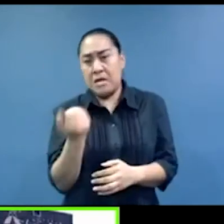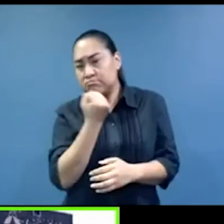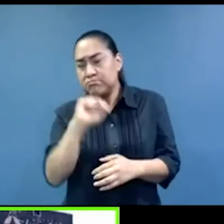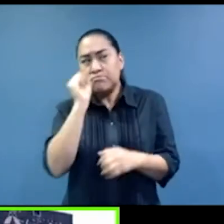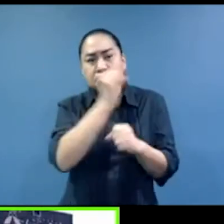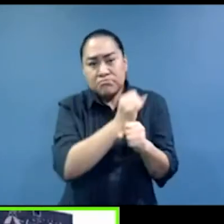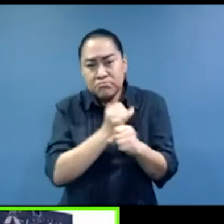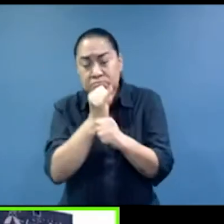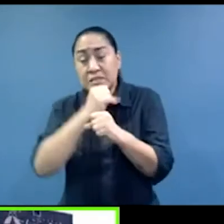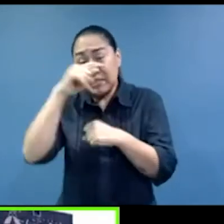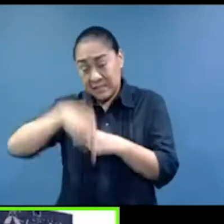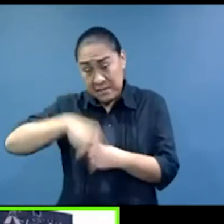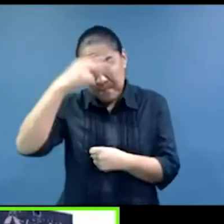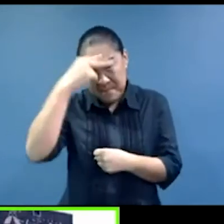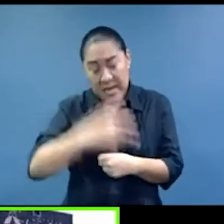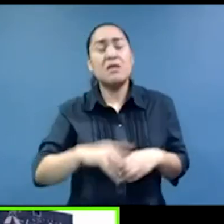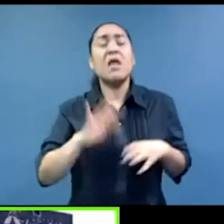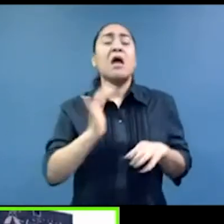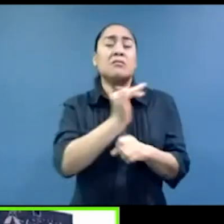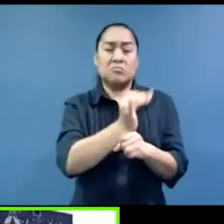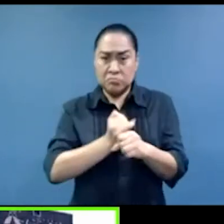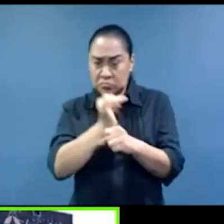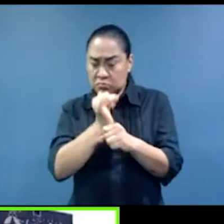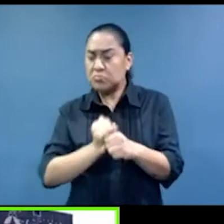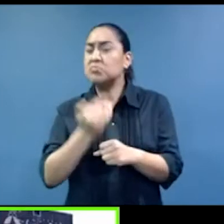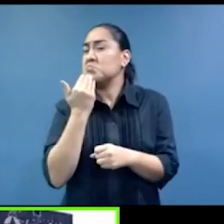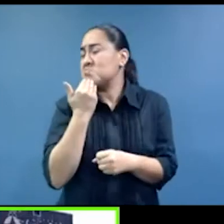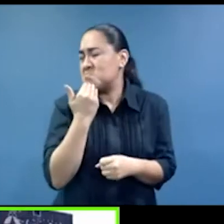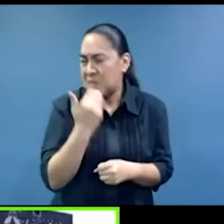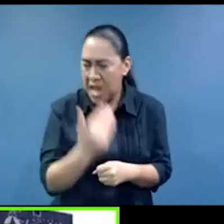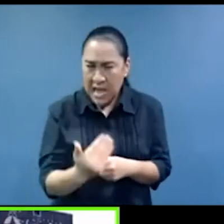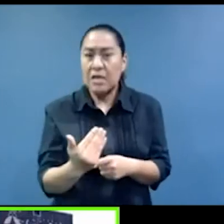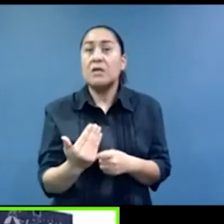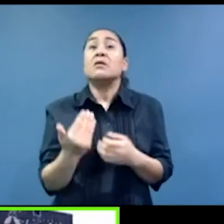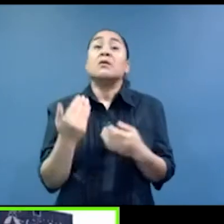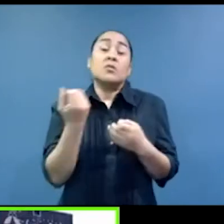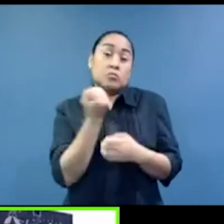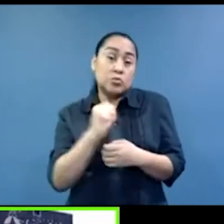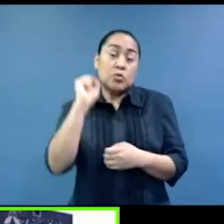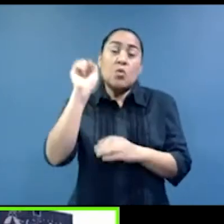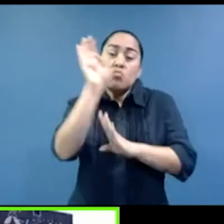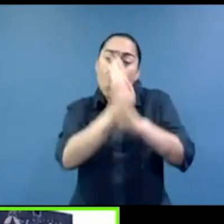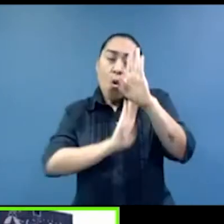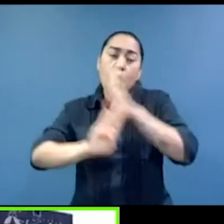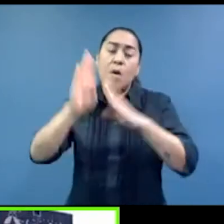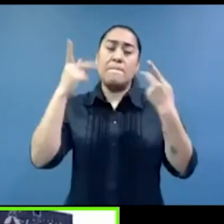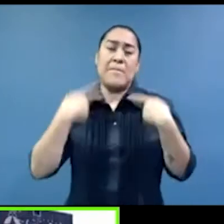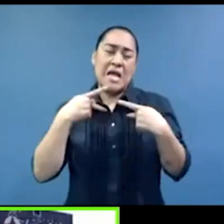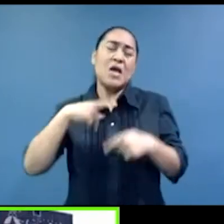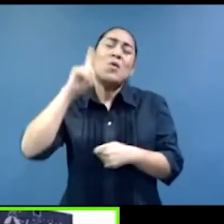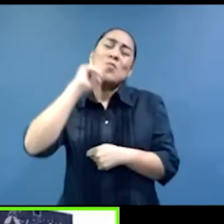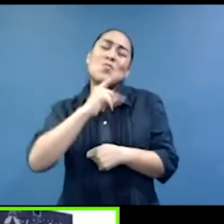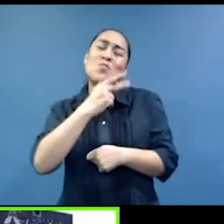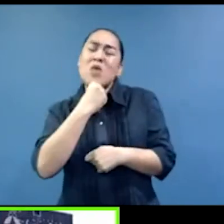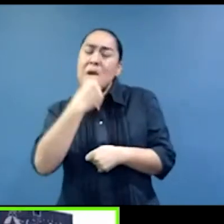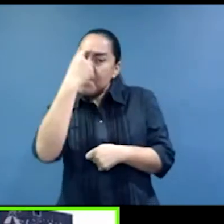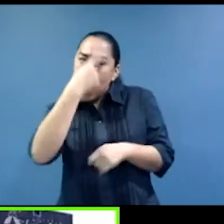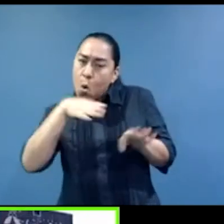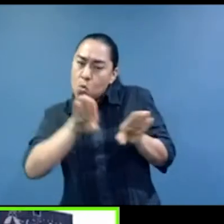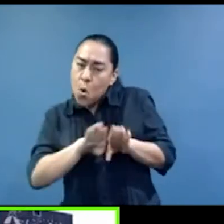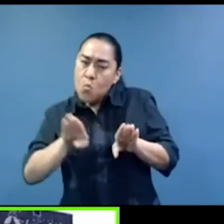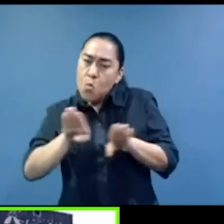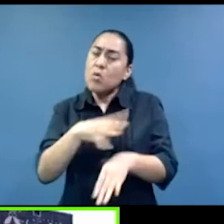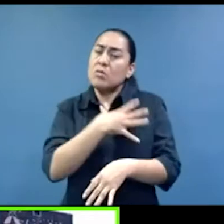país existe muy buena investigación y muy buenos biólogos de la reproducción, biólogas de la reproducción, y centros